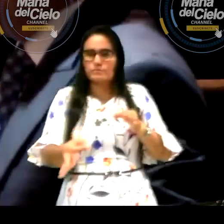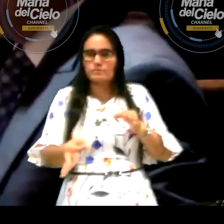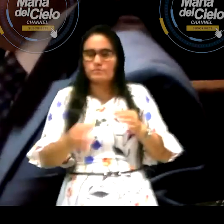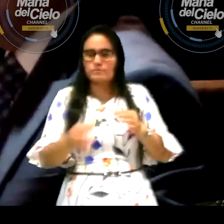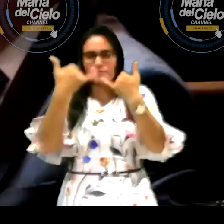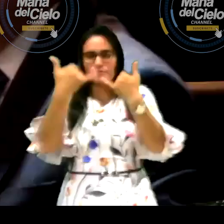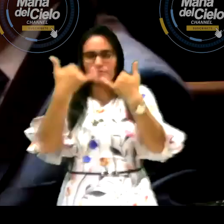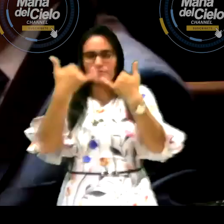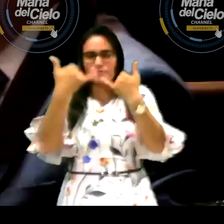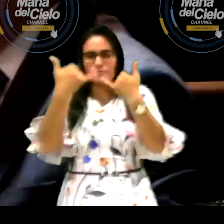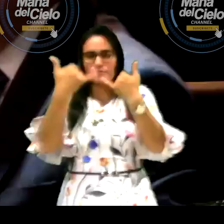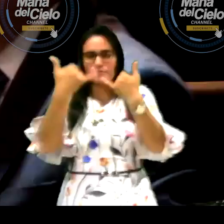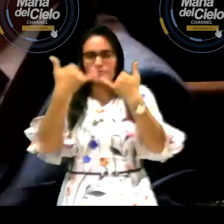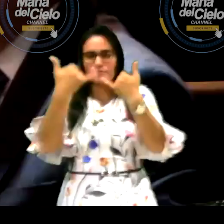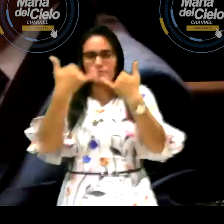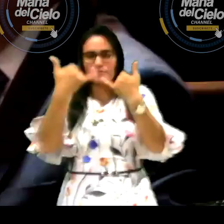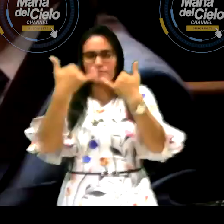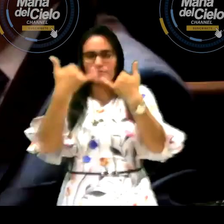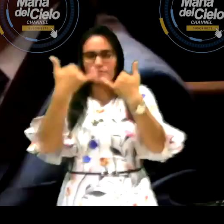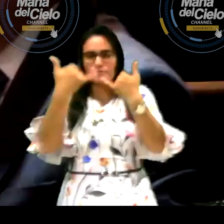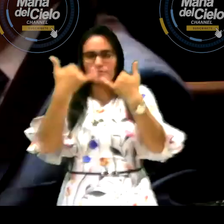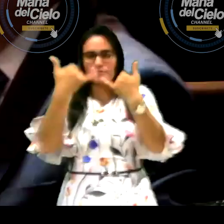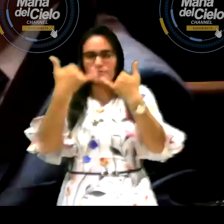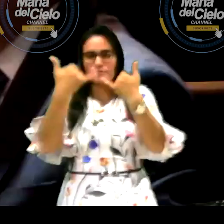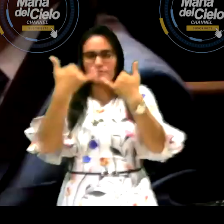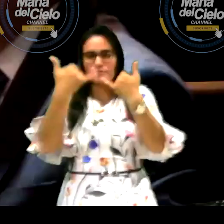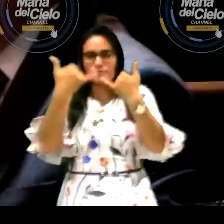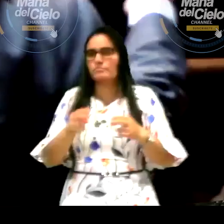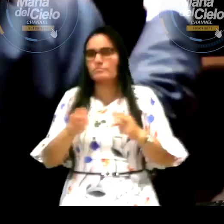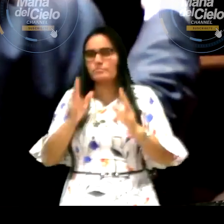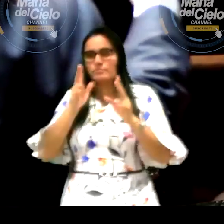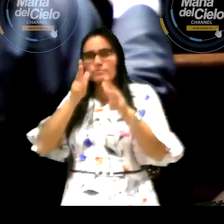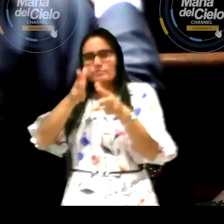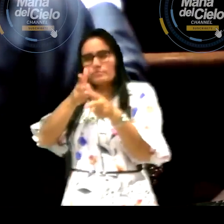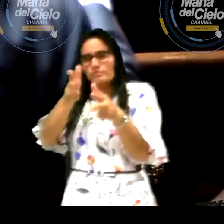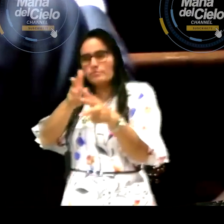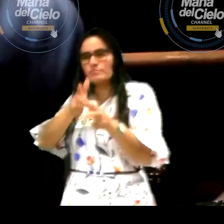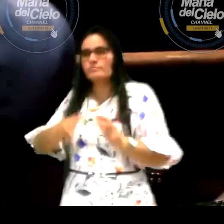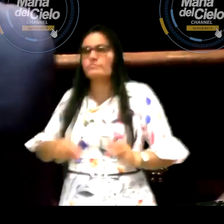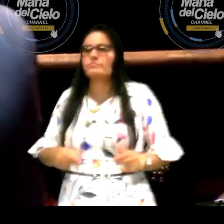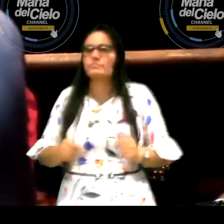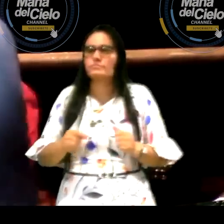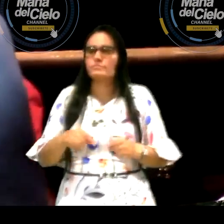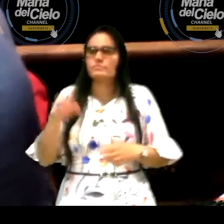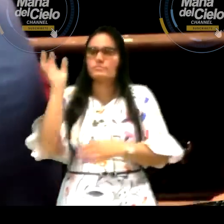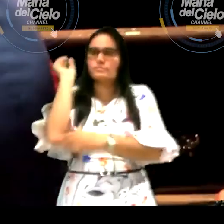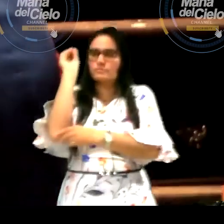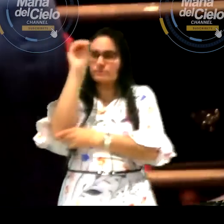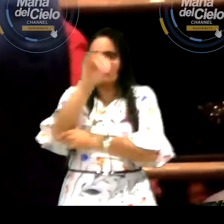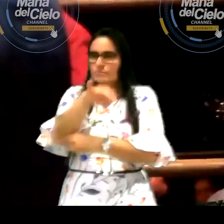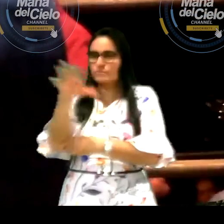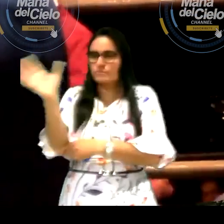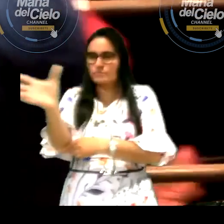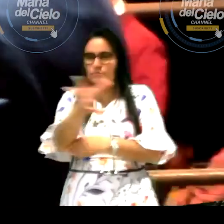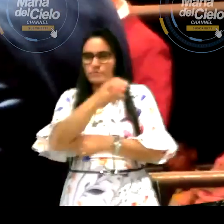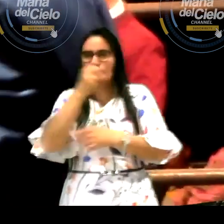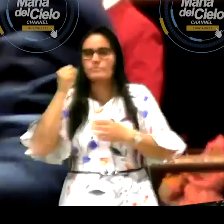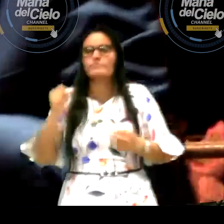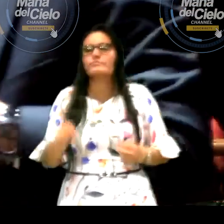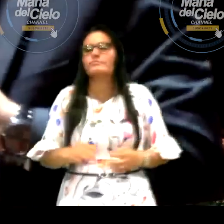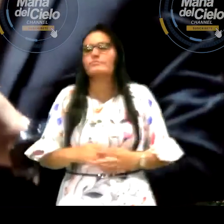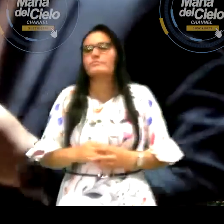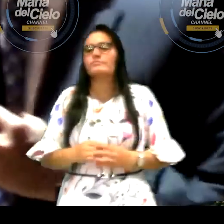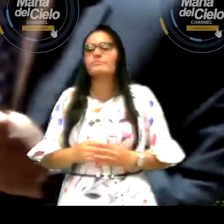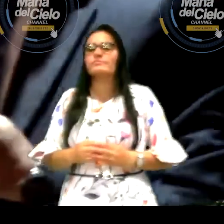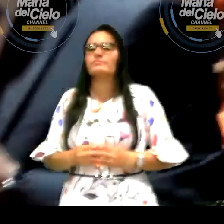todo el mundo prepara cámaras, teléfonos, luces, de todo. Eso se van los noticieros. Se